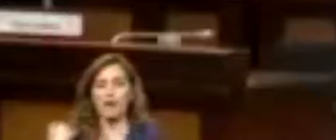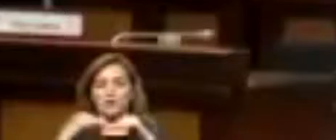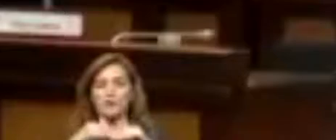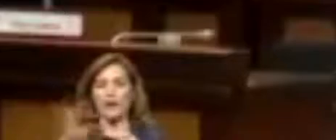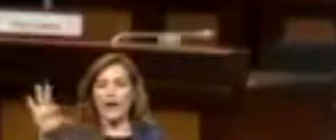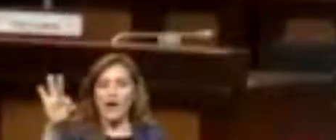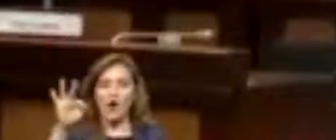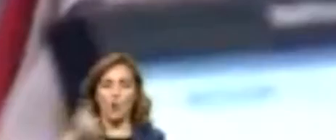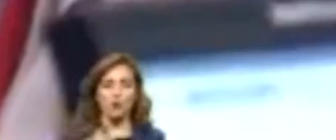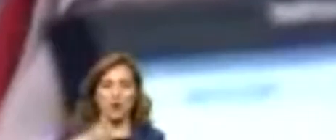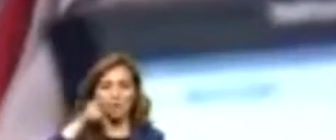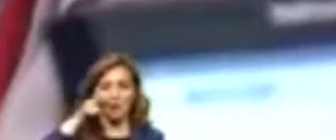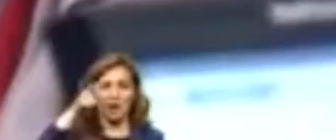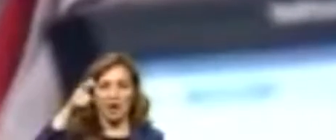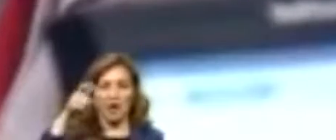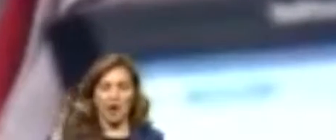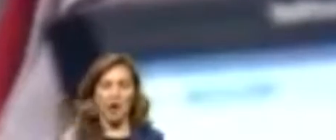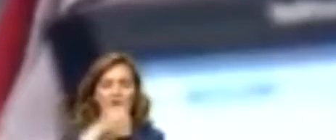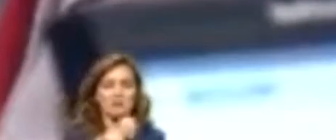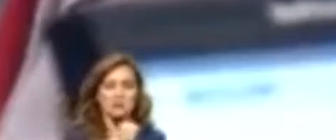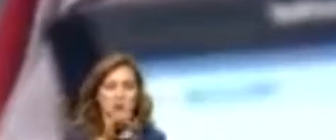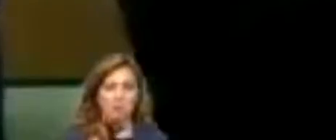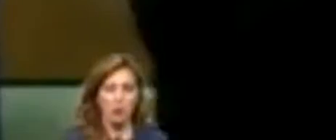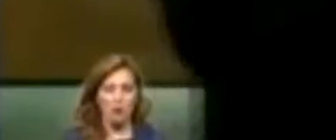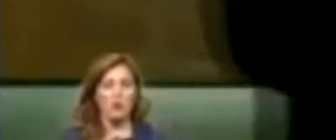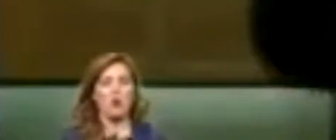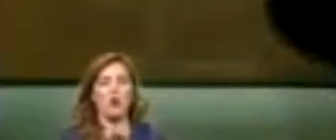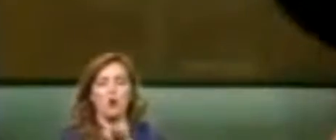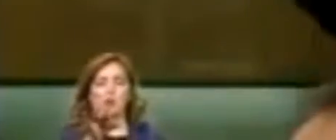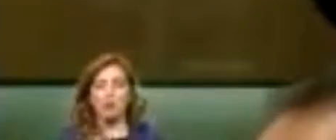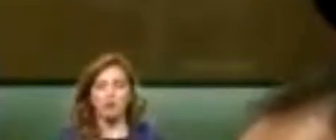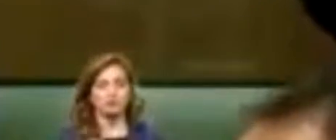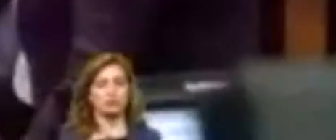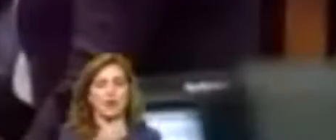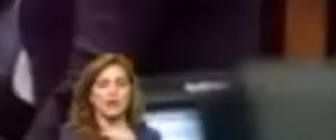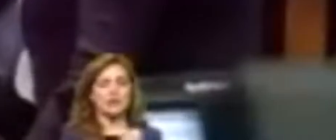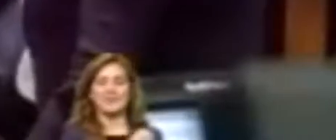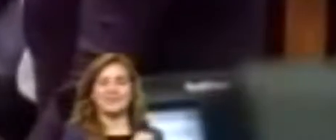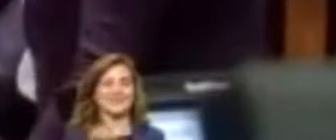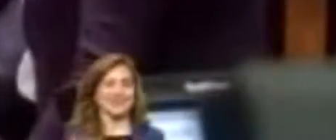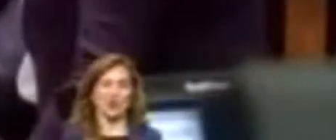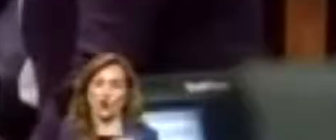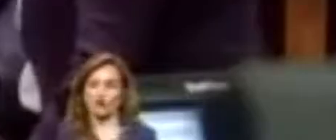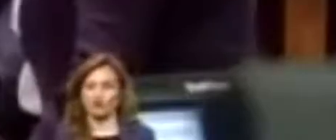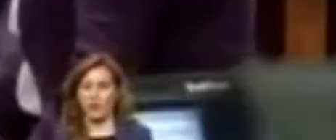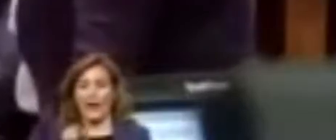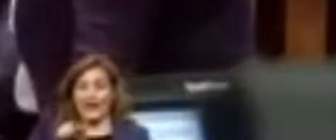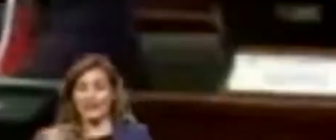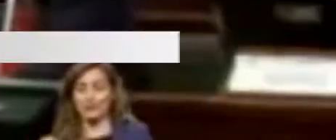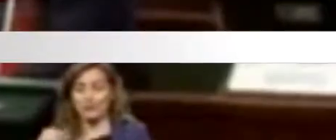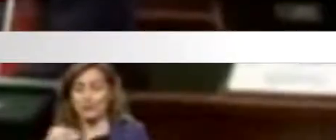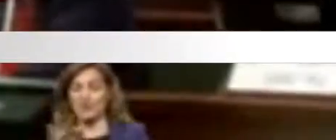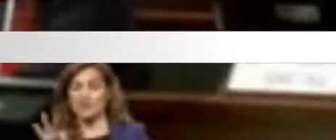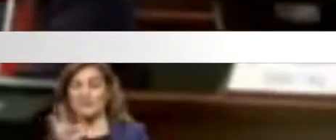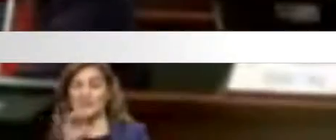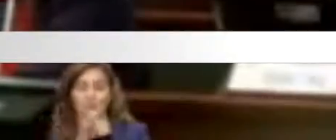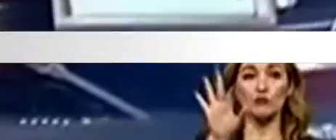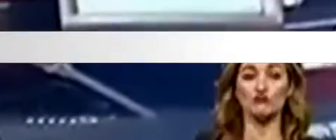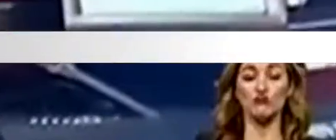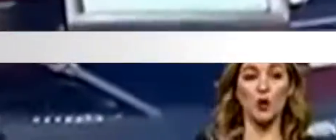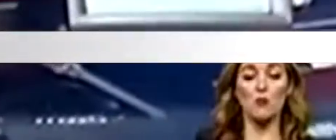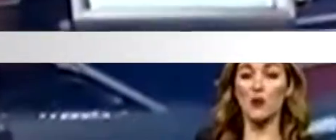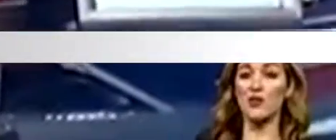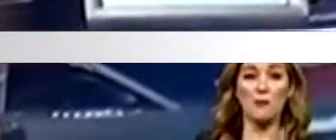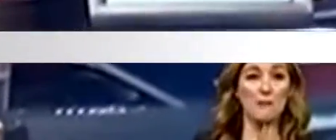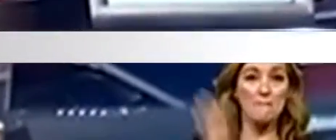en materia comercial, entre otros. Si se toma ese camino, el procedimiento deberá ser calificado por la Corte